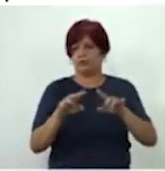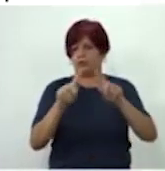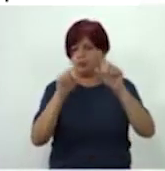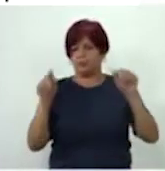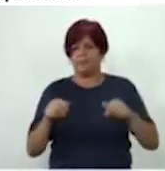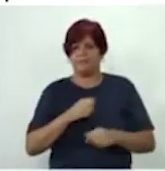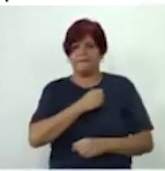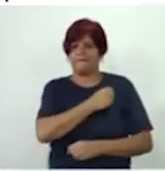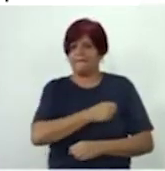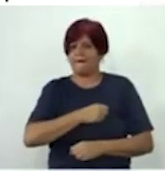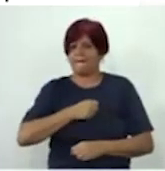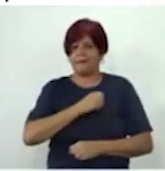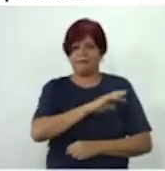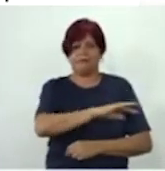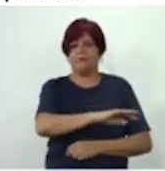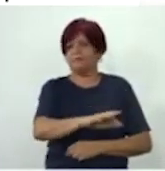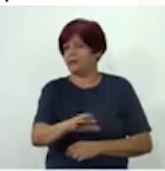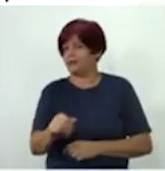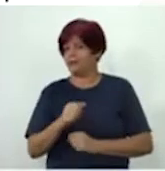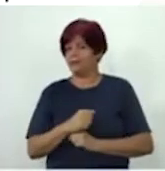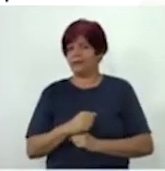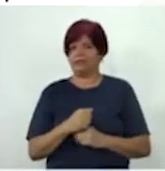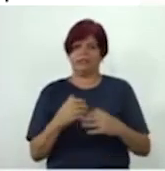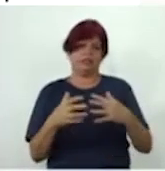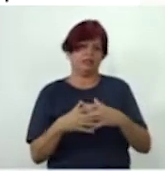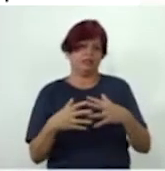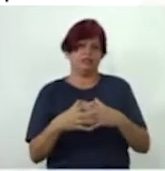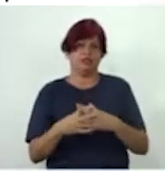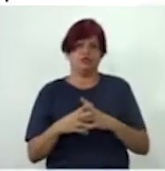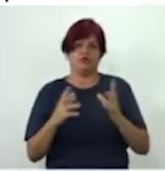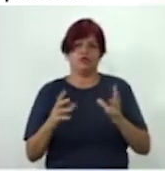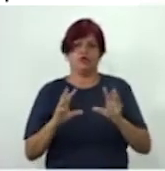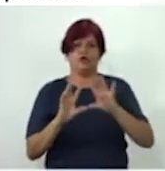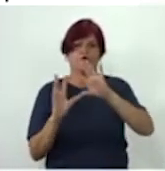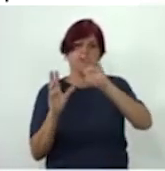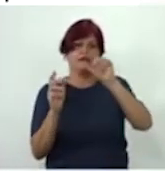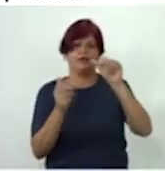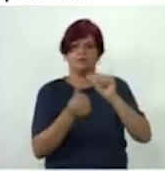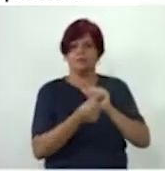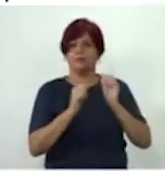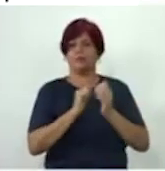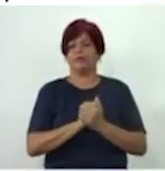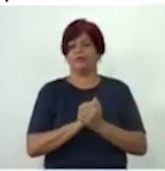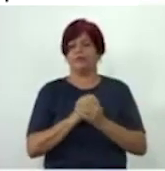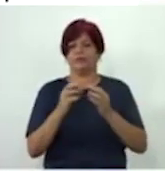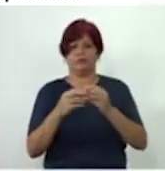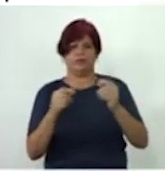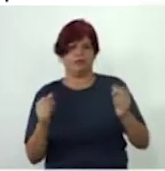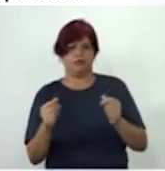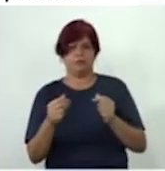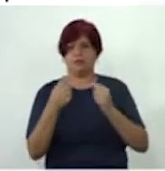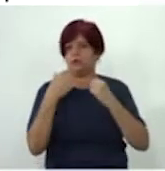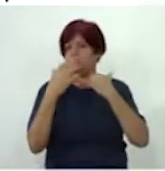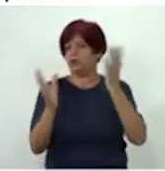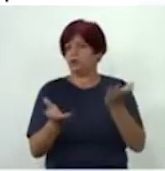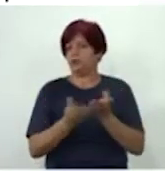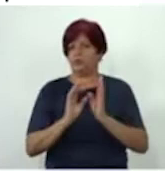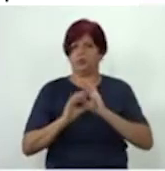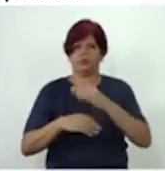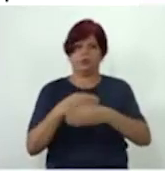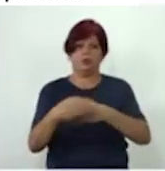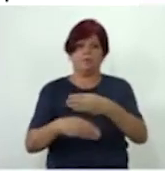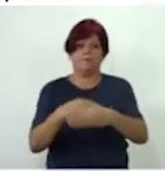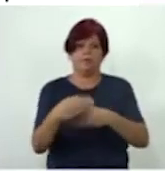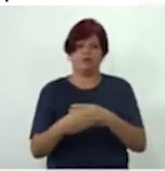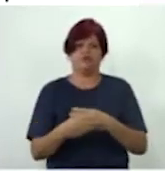Amemos el Medio Ambiente, en correspondencia con las esferas de la Tierra, los objetos, fenómenos y